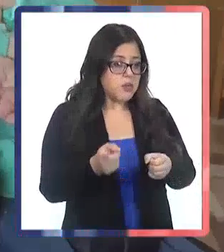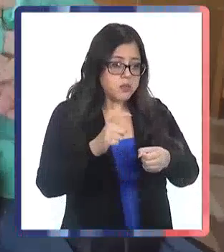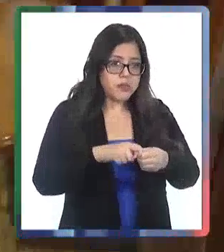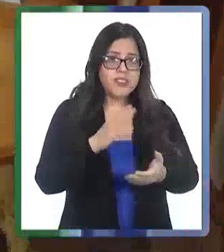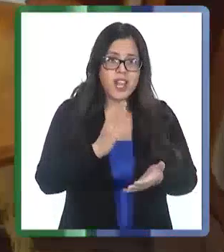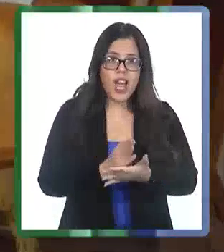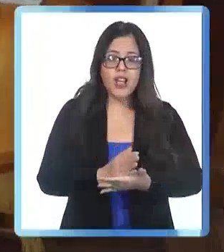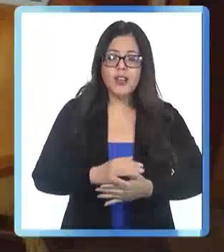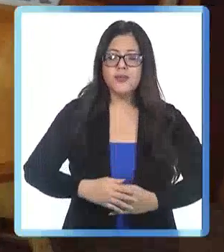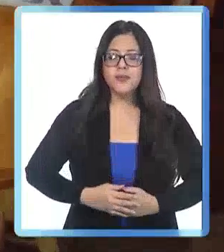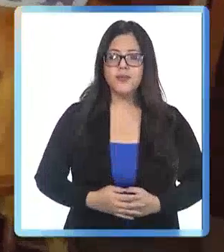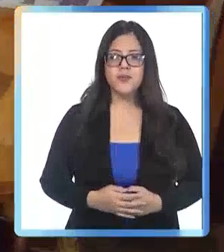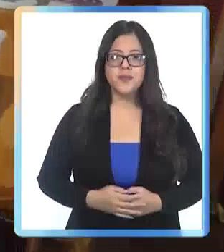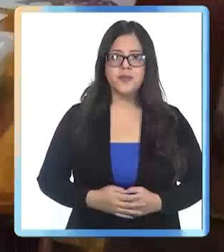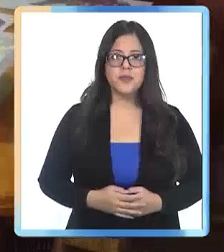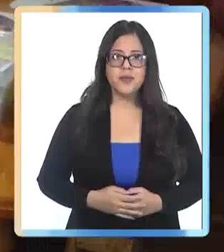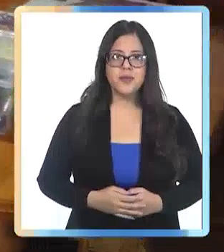escolarizado.